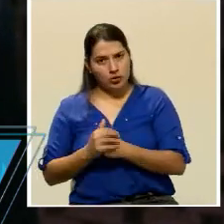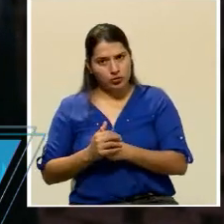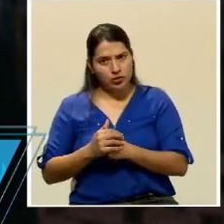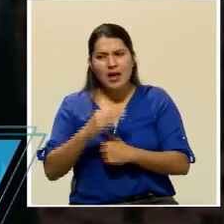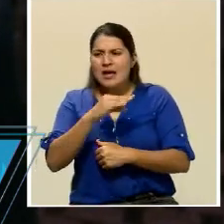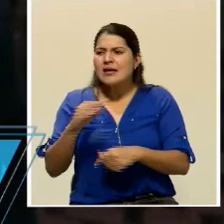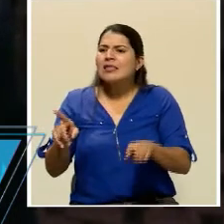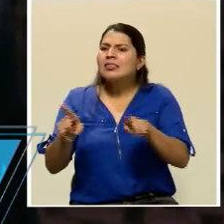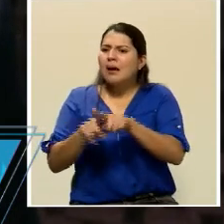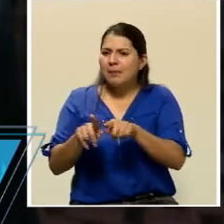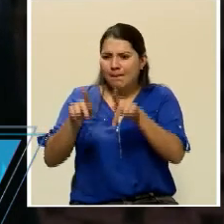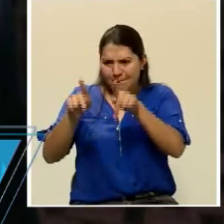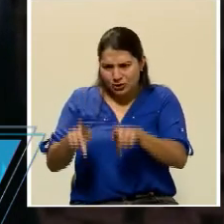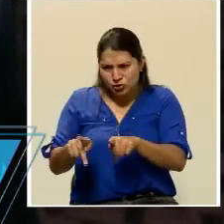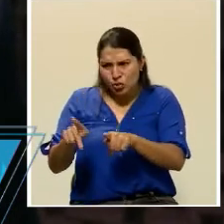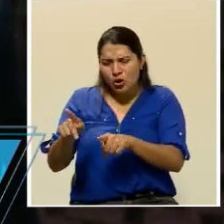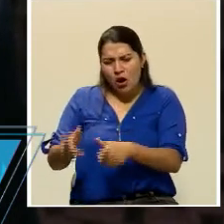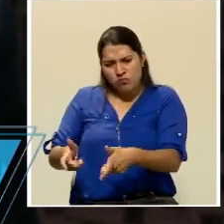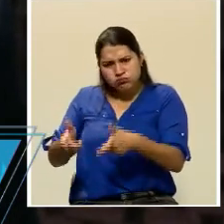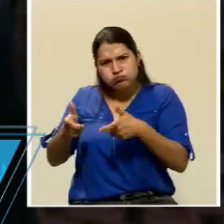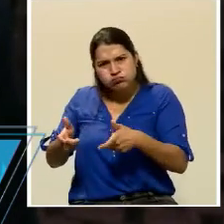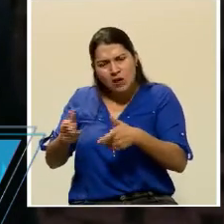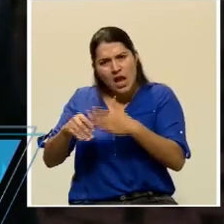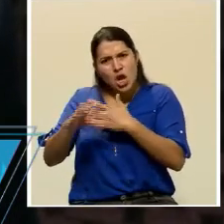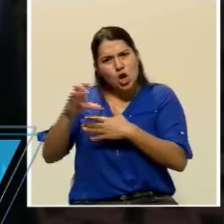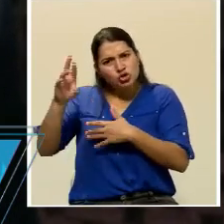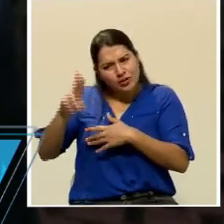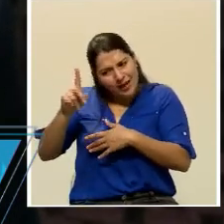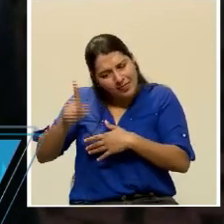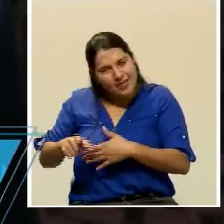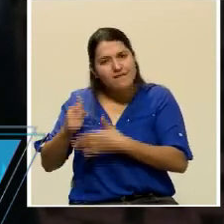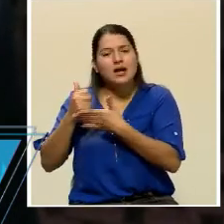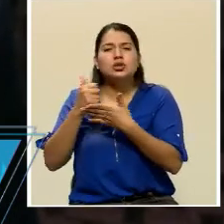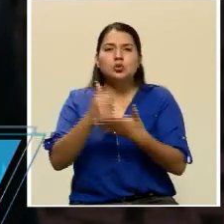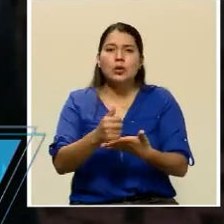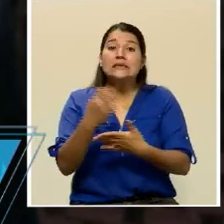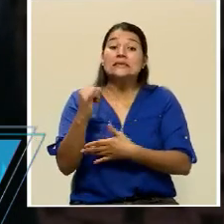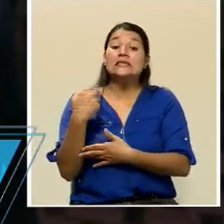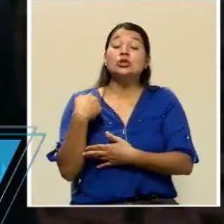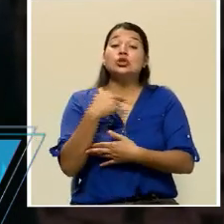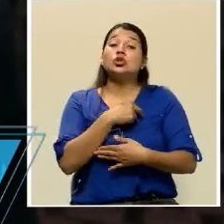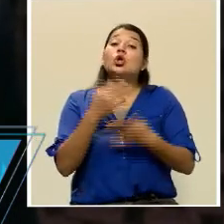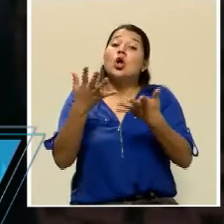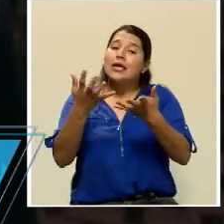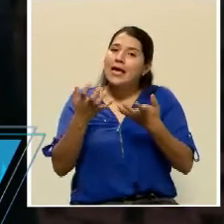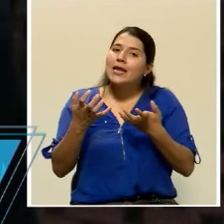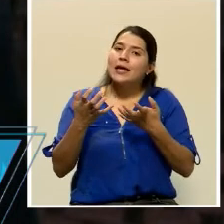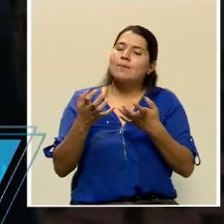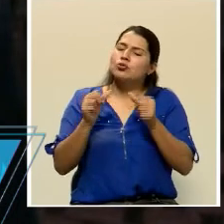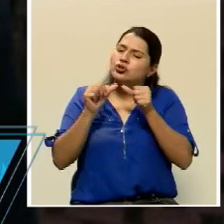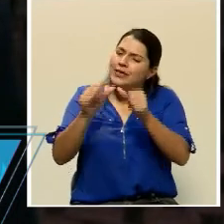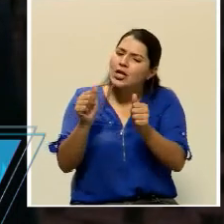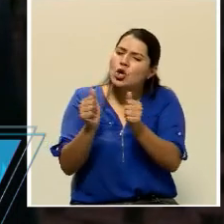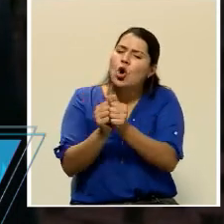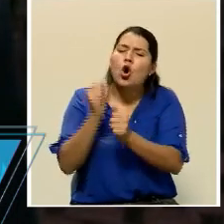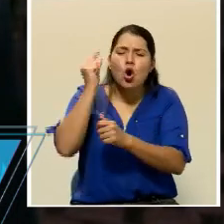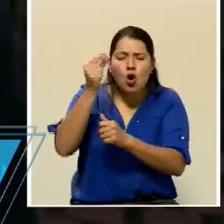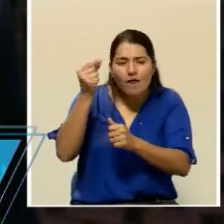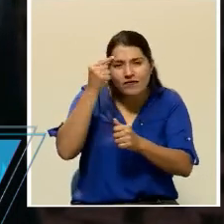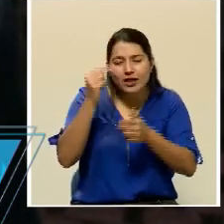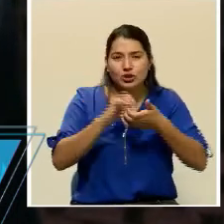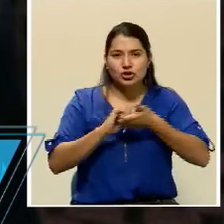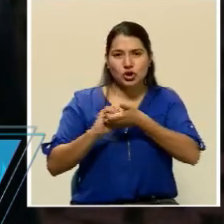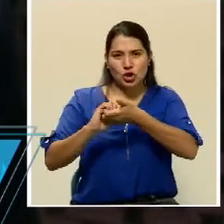más riqueza en el país va a tener que contribuir si queremos sostener un Estado solidario, si